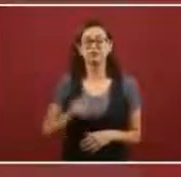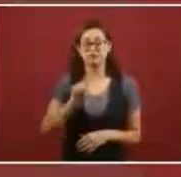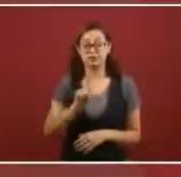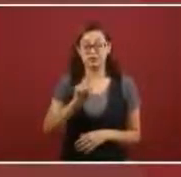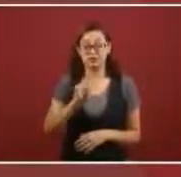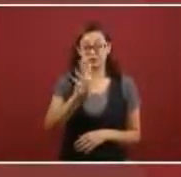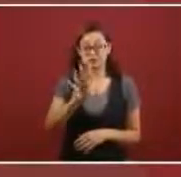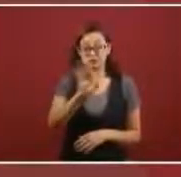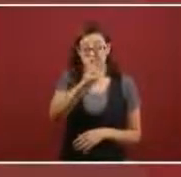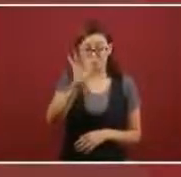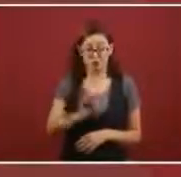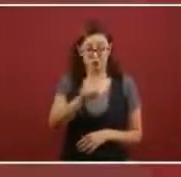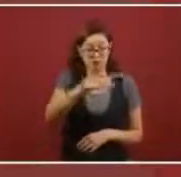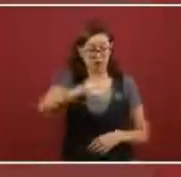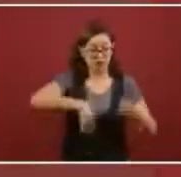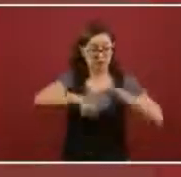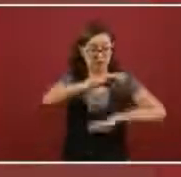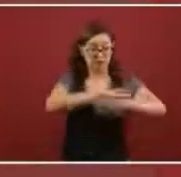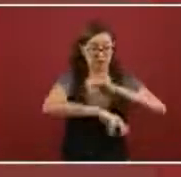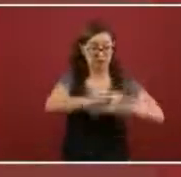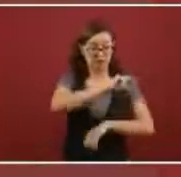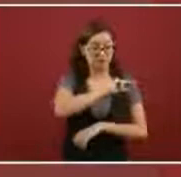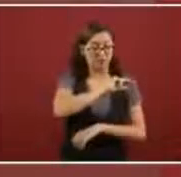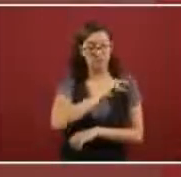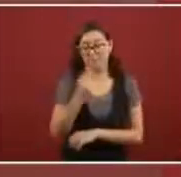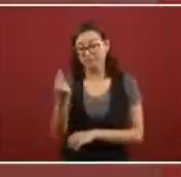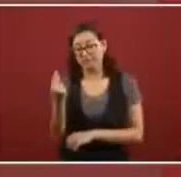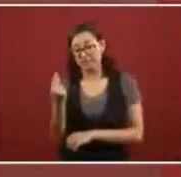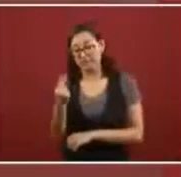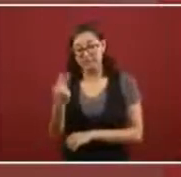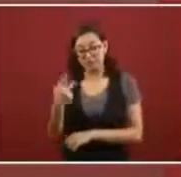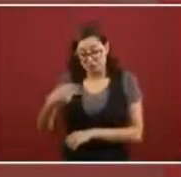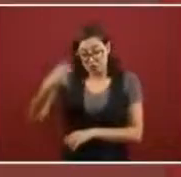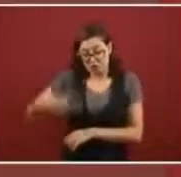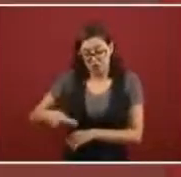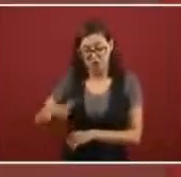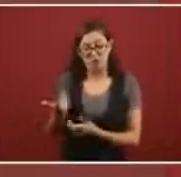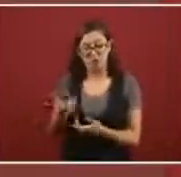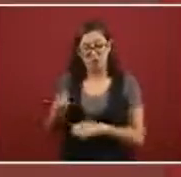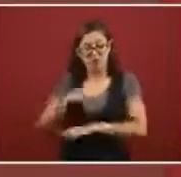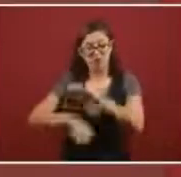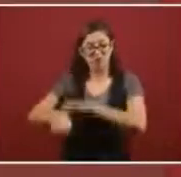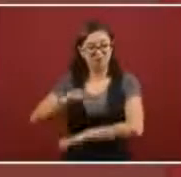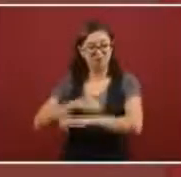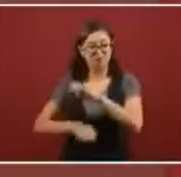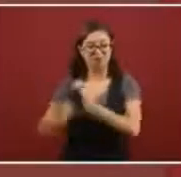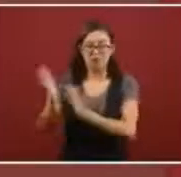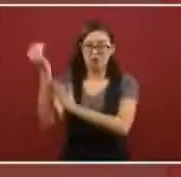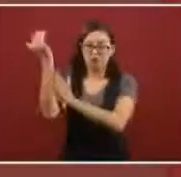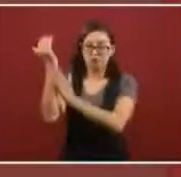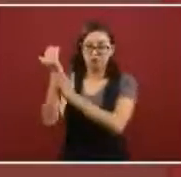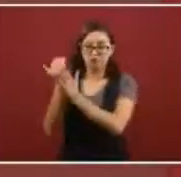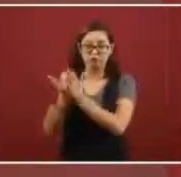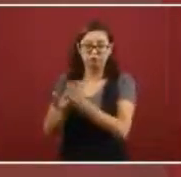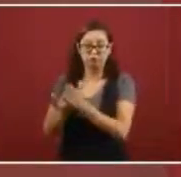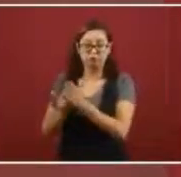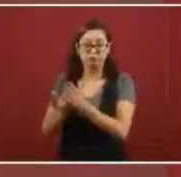75 sector privado y 25 sector público. Esto